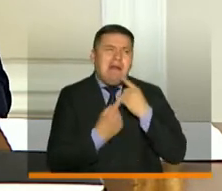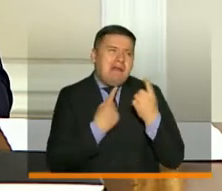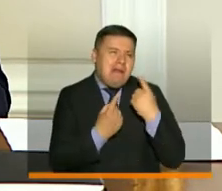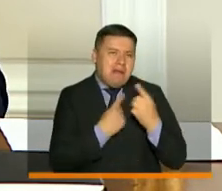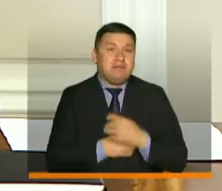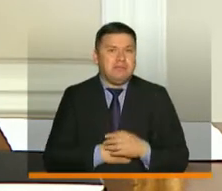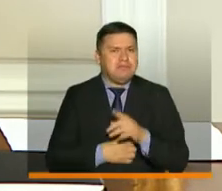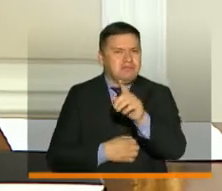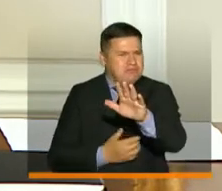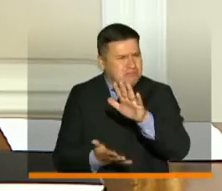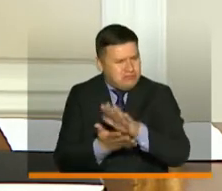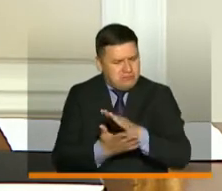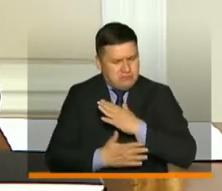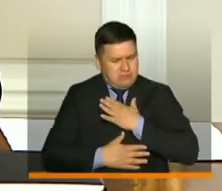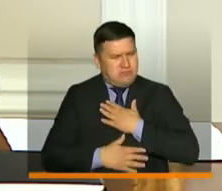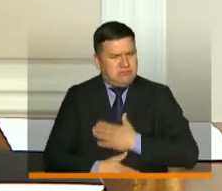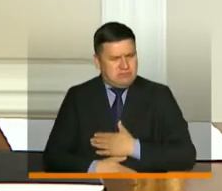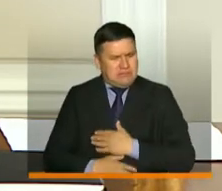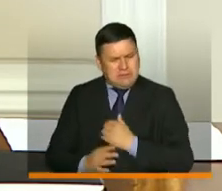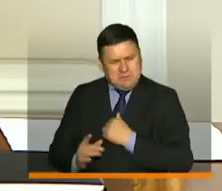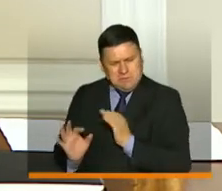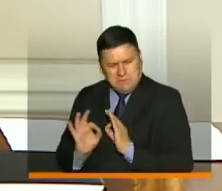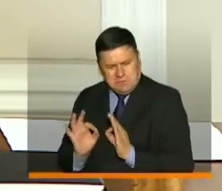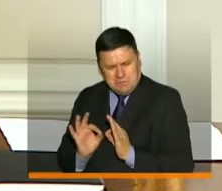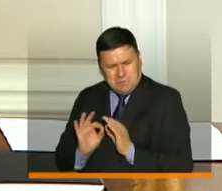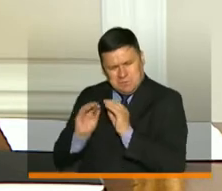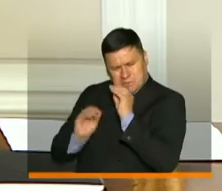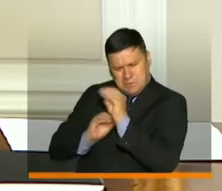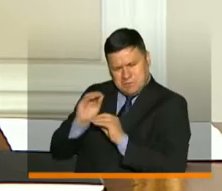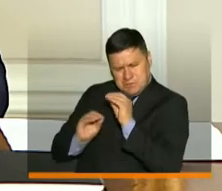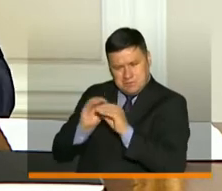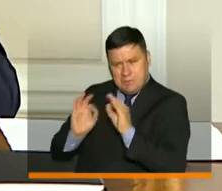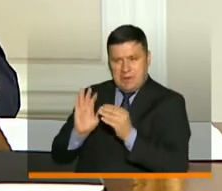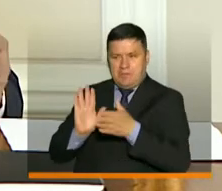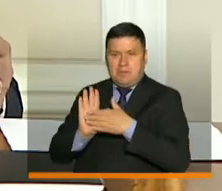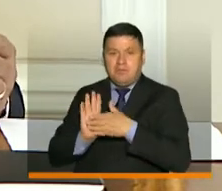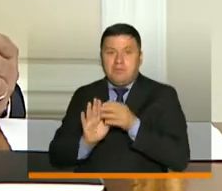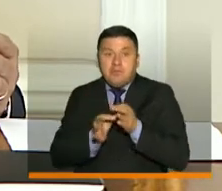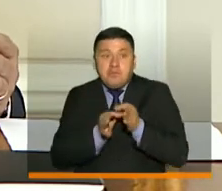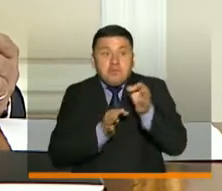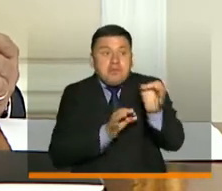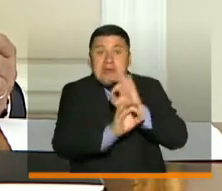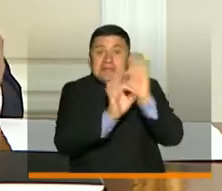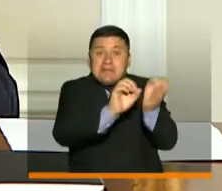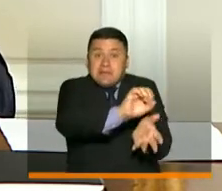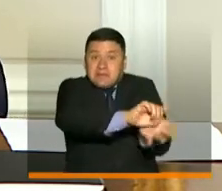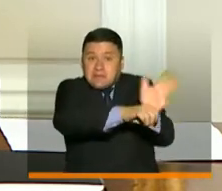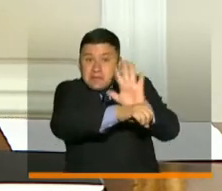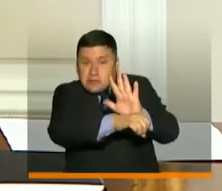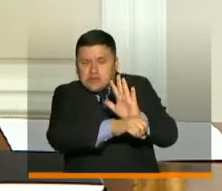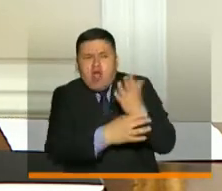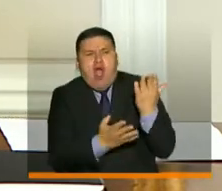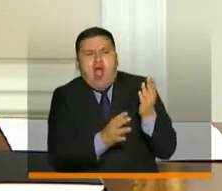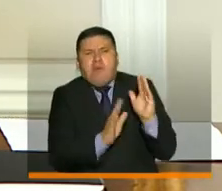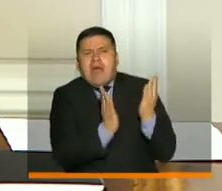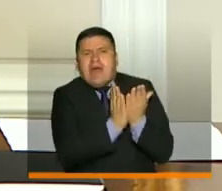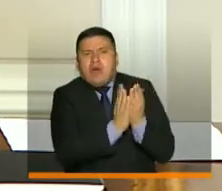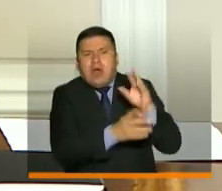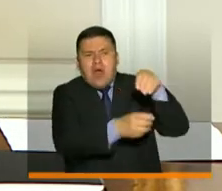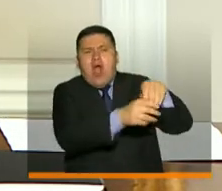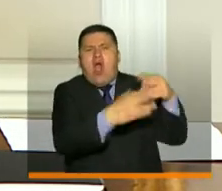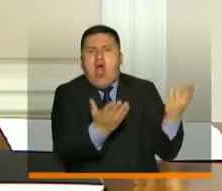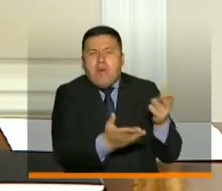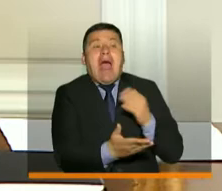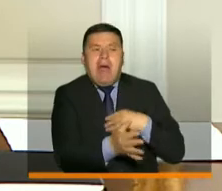que haya mucha tranquilidad para los padres y donde podamos también distinguir municipios sin afectación de COVID, municipios con